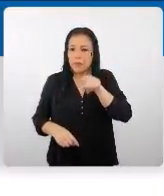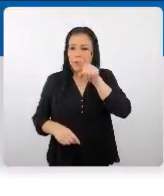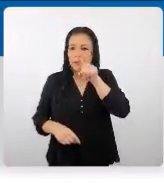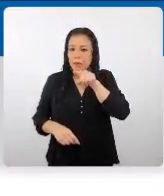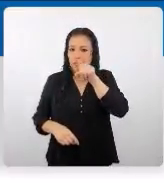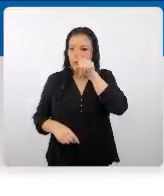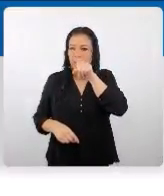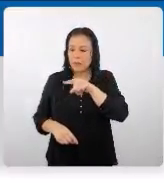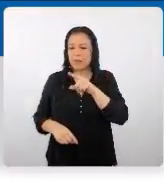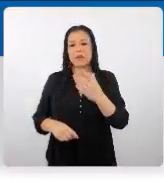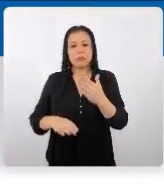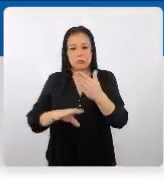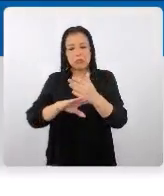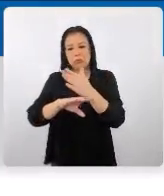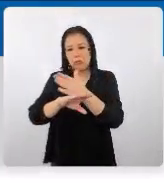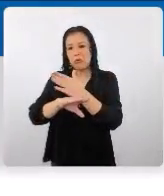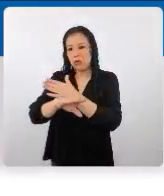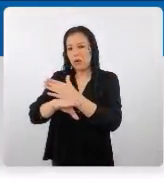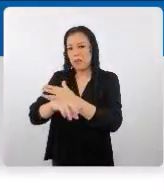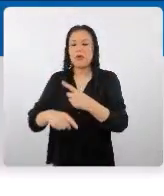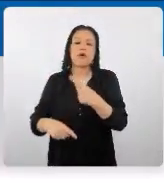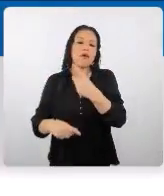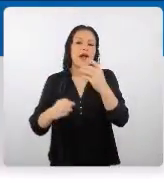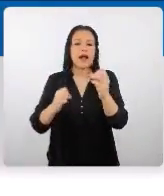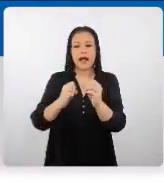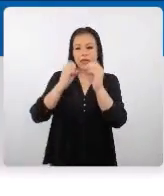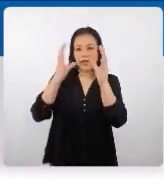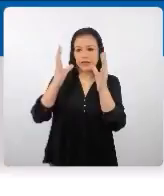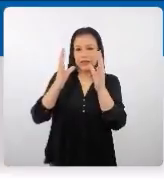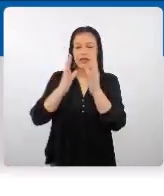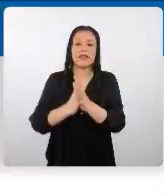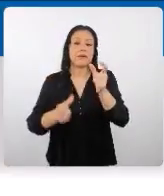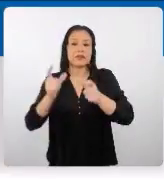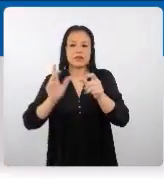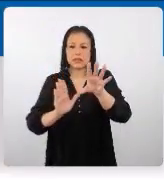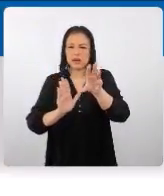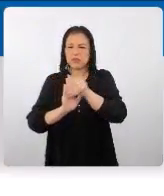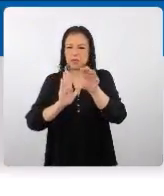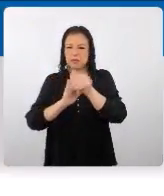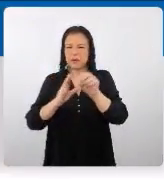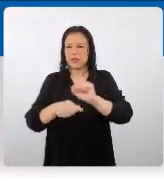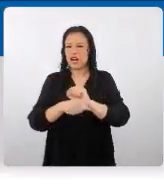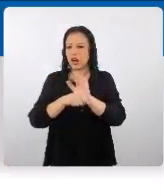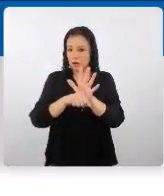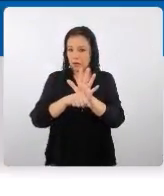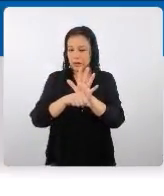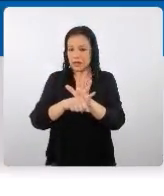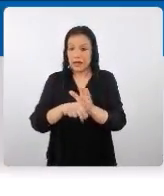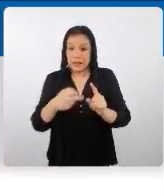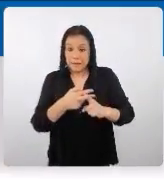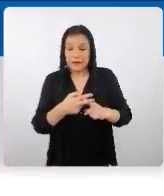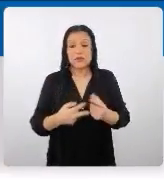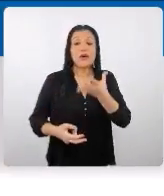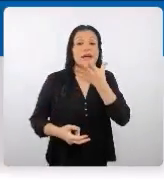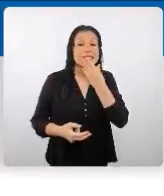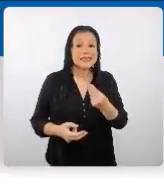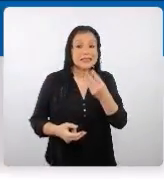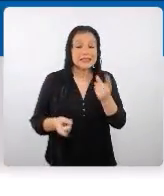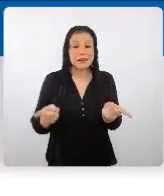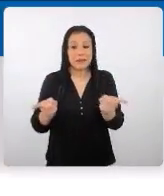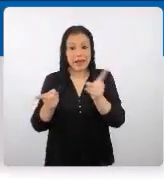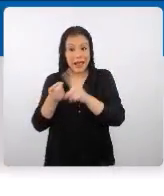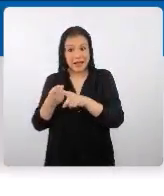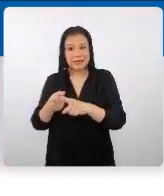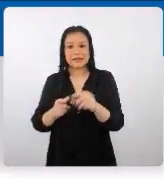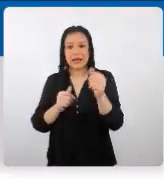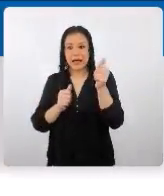progresivamente los casos diarios de infectados desde diciembre hasta